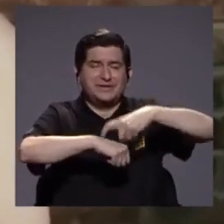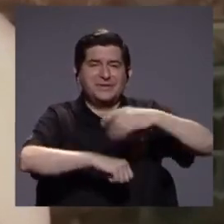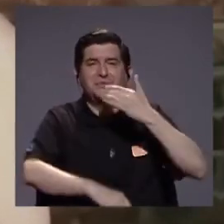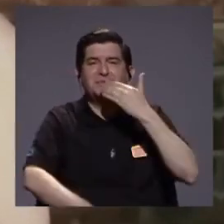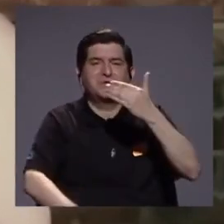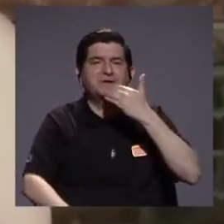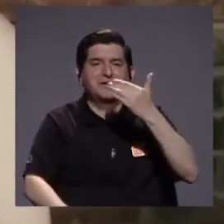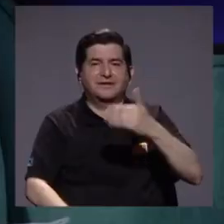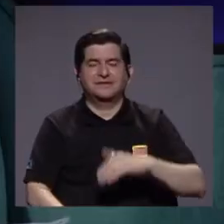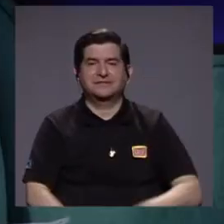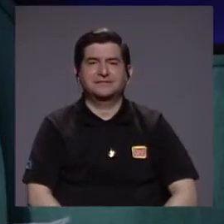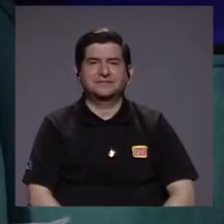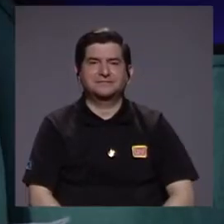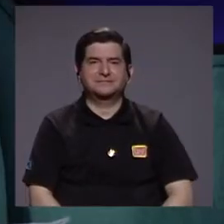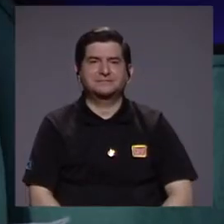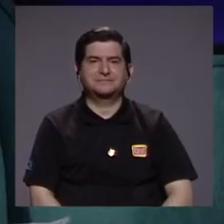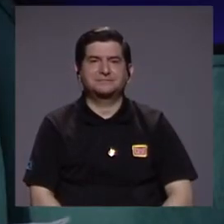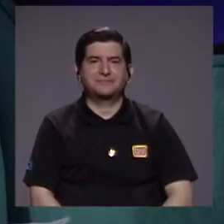muchas gracias.